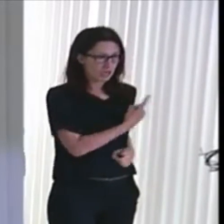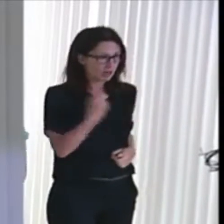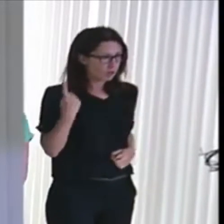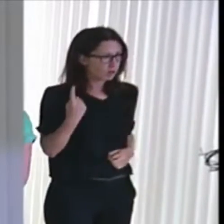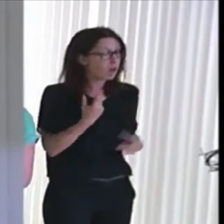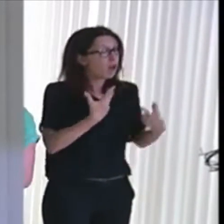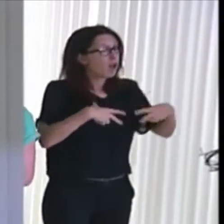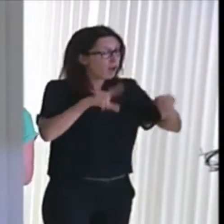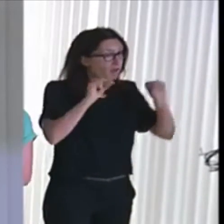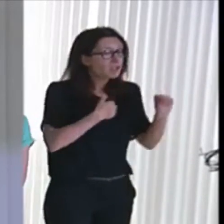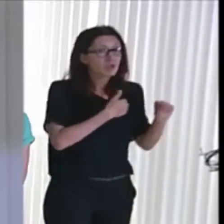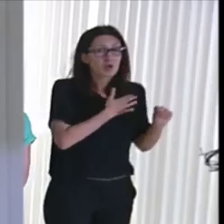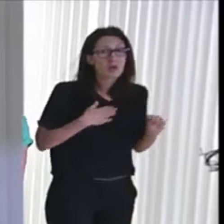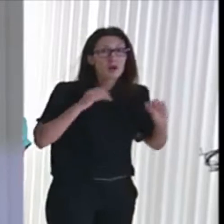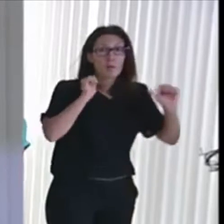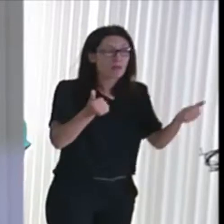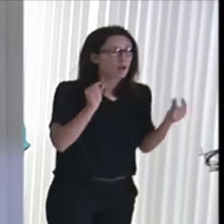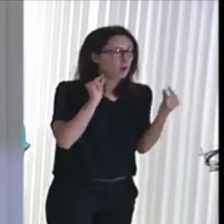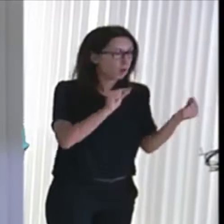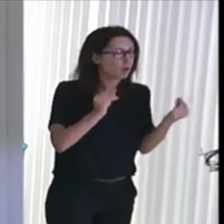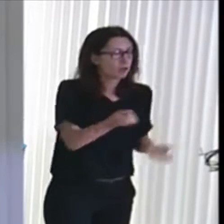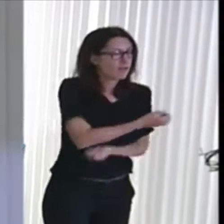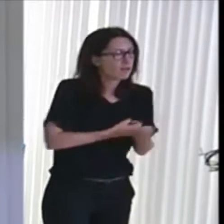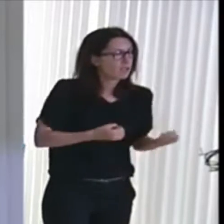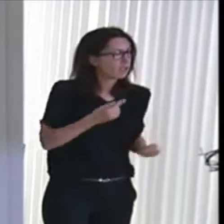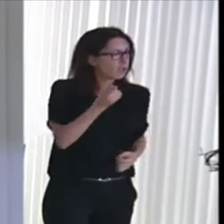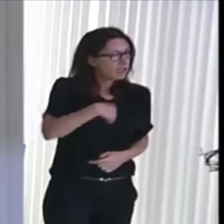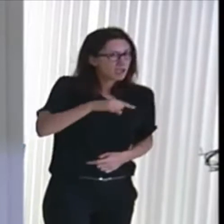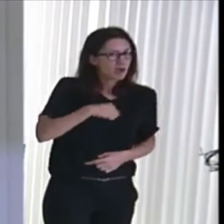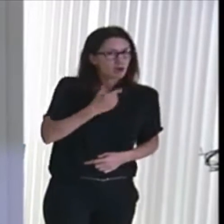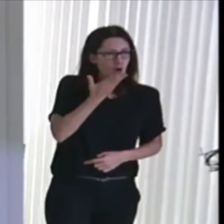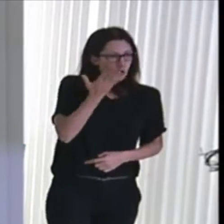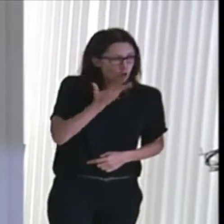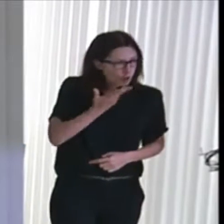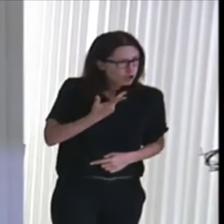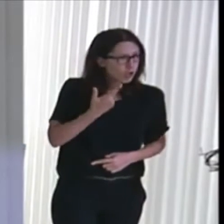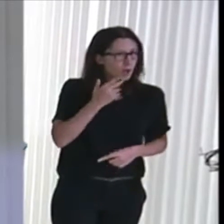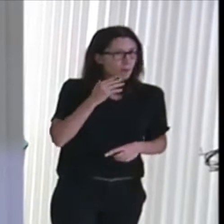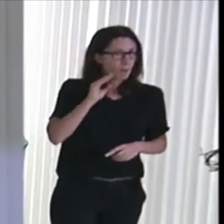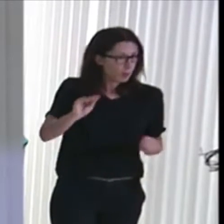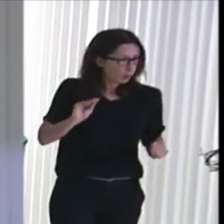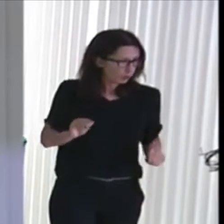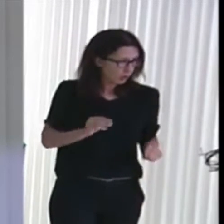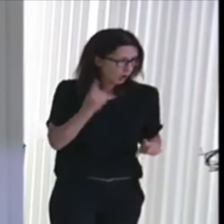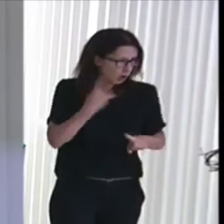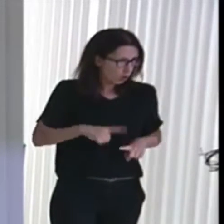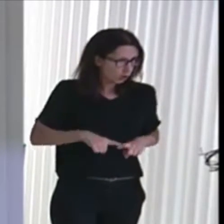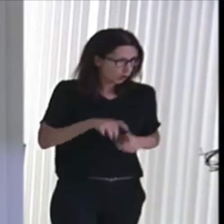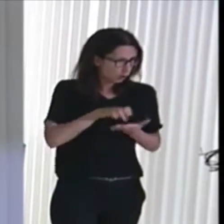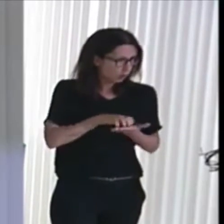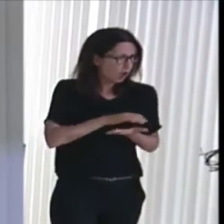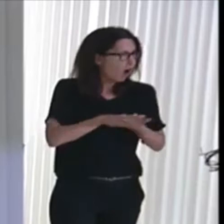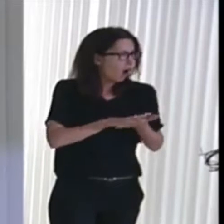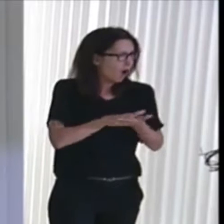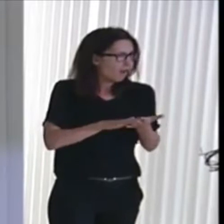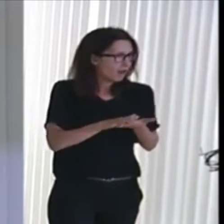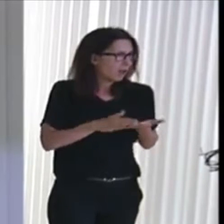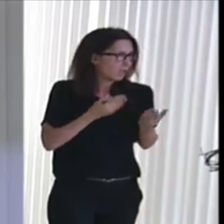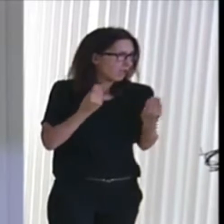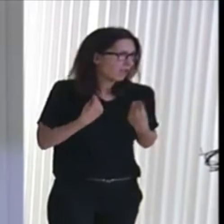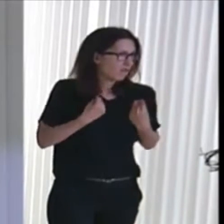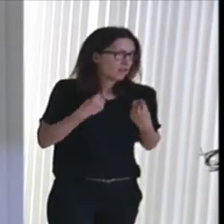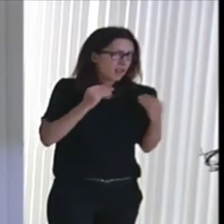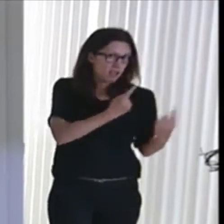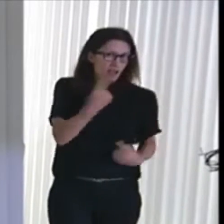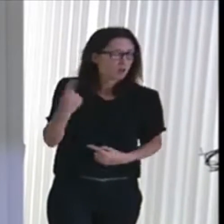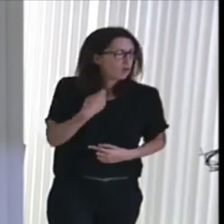un debate que yo creo que es más interesante que ellas conozcan y que pregunten sus inquietudes más que hablarle de vosotras, porque ya lo van a llevar en el